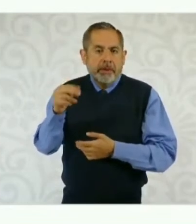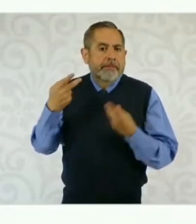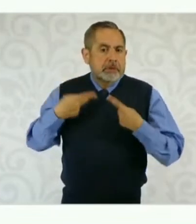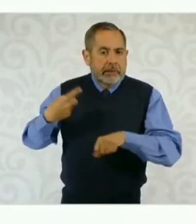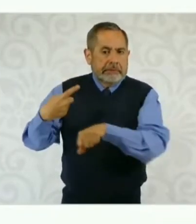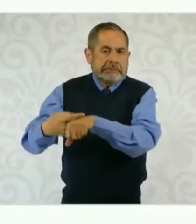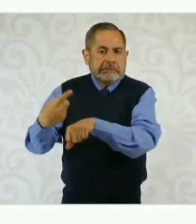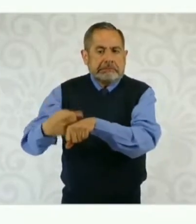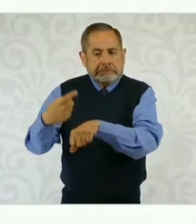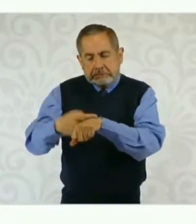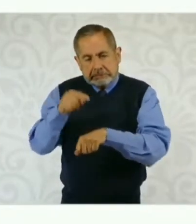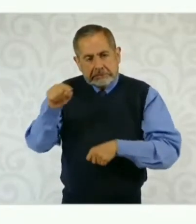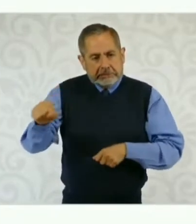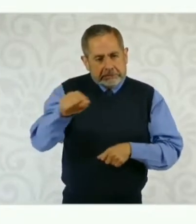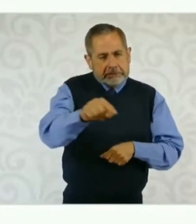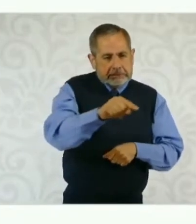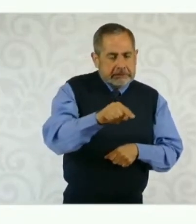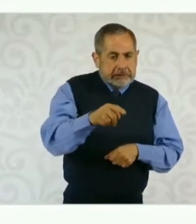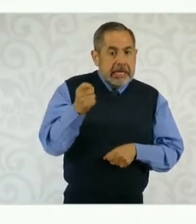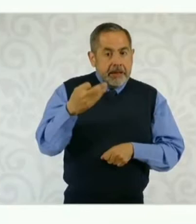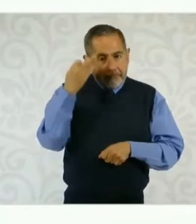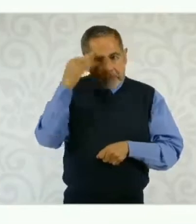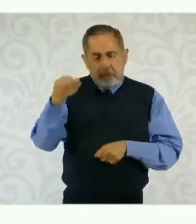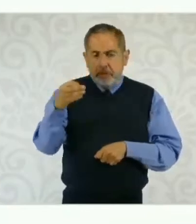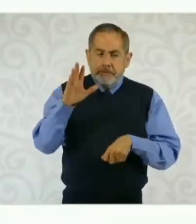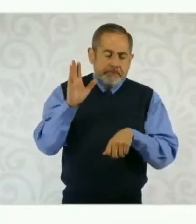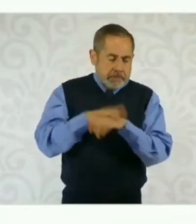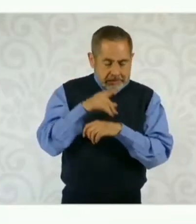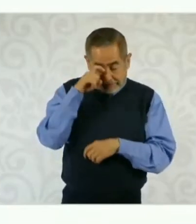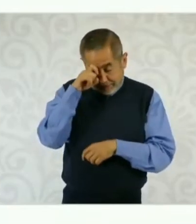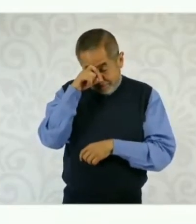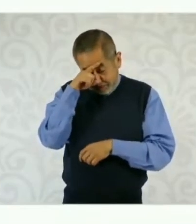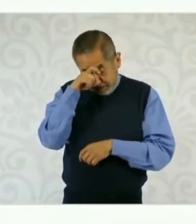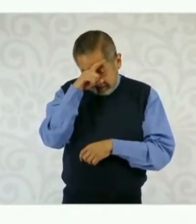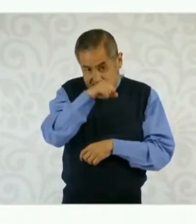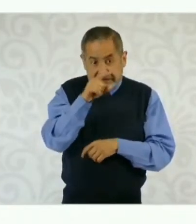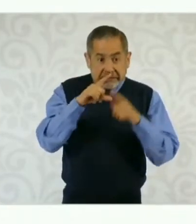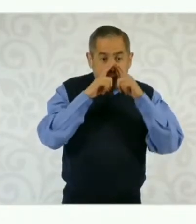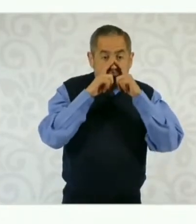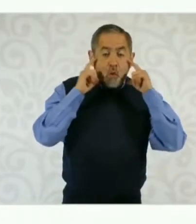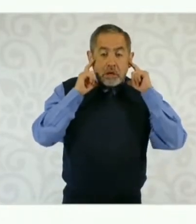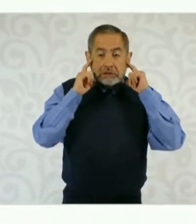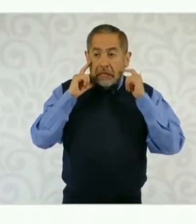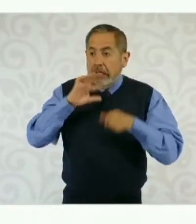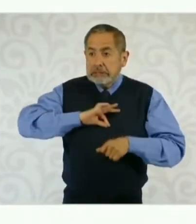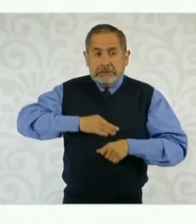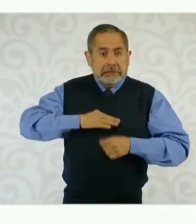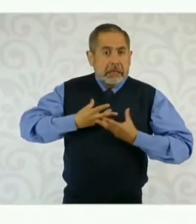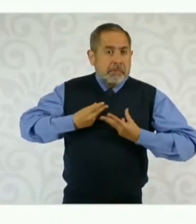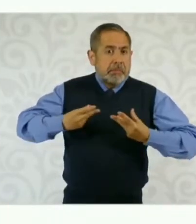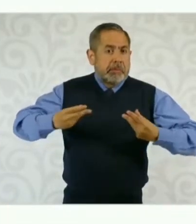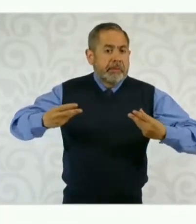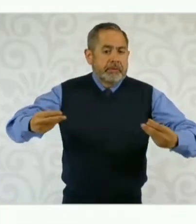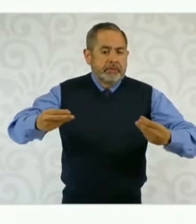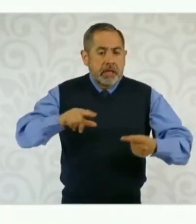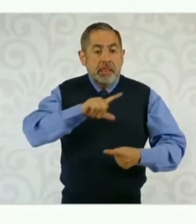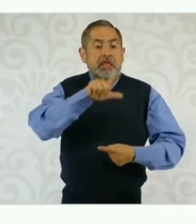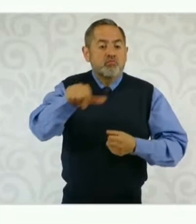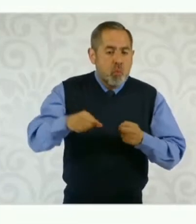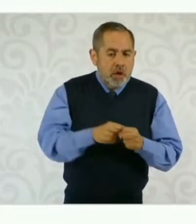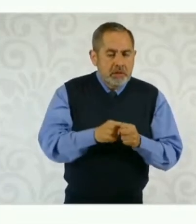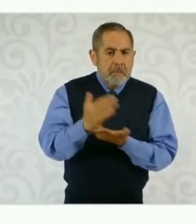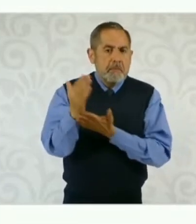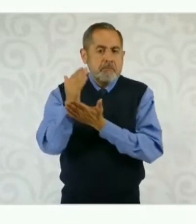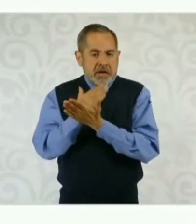136.409 casos, que fue el periodo más severo que tuvimos de influenza. El siguiente año disminuyeron a